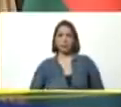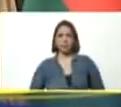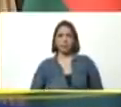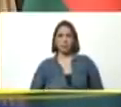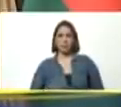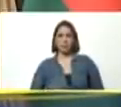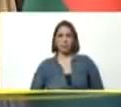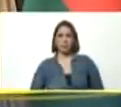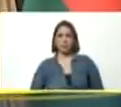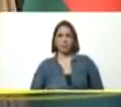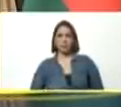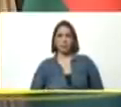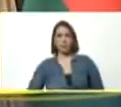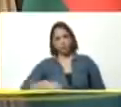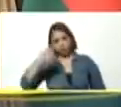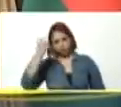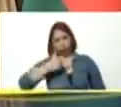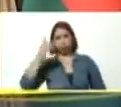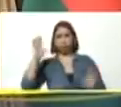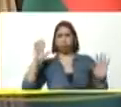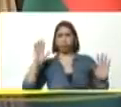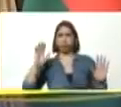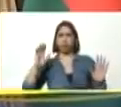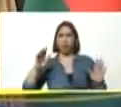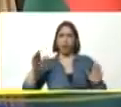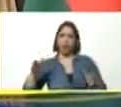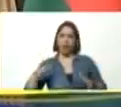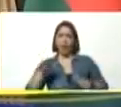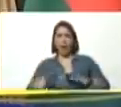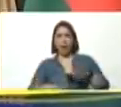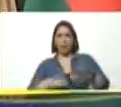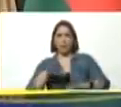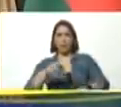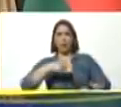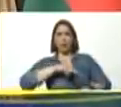Estamos férreamente decididos a transitar nuestro camino.